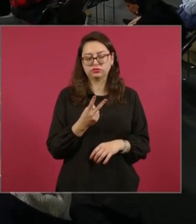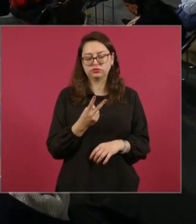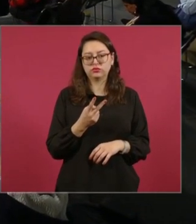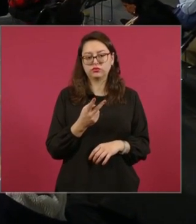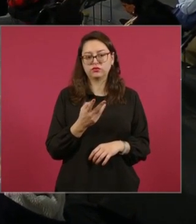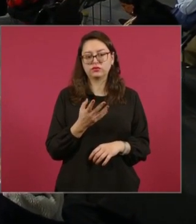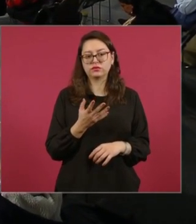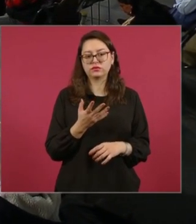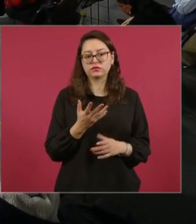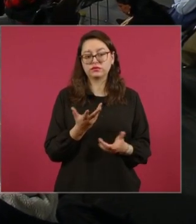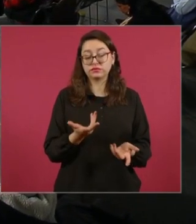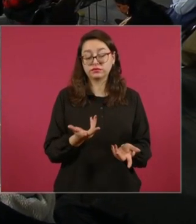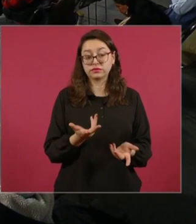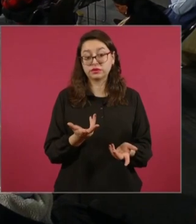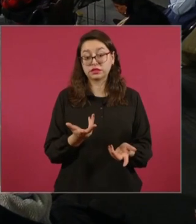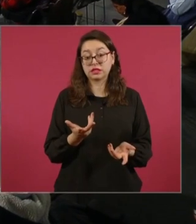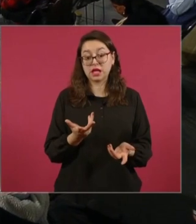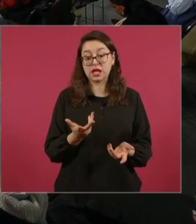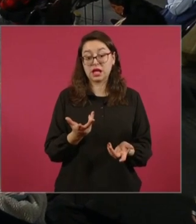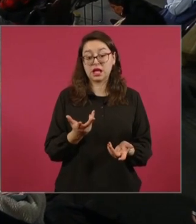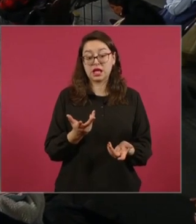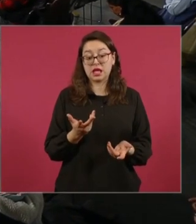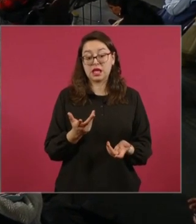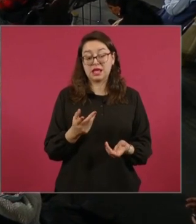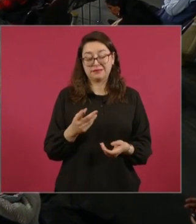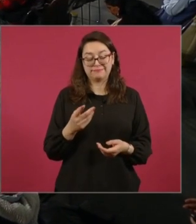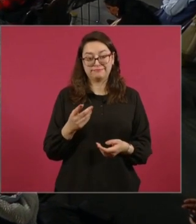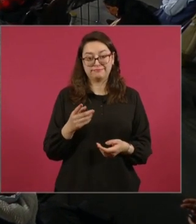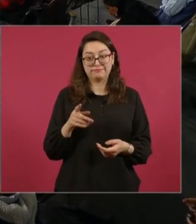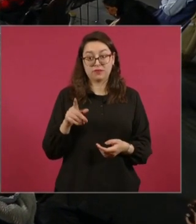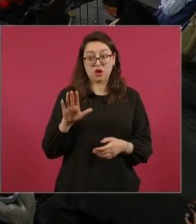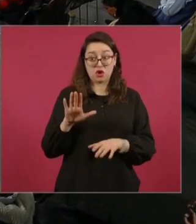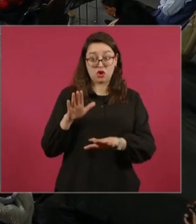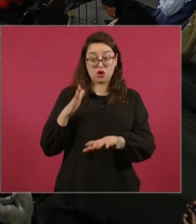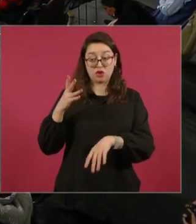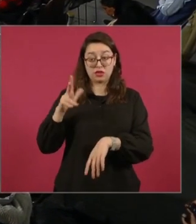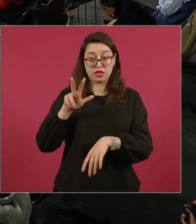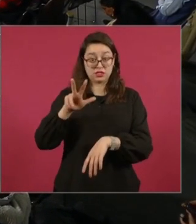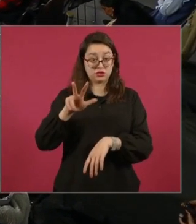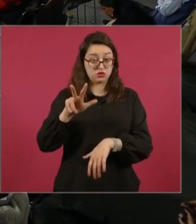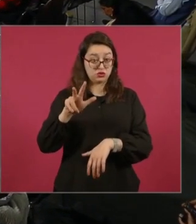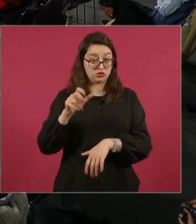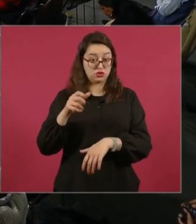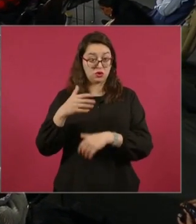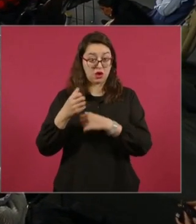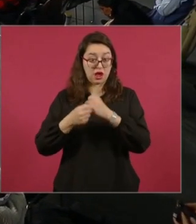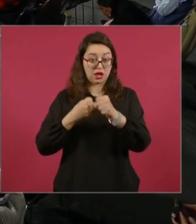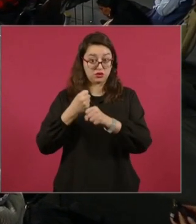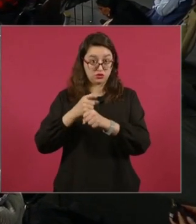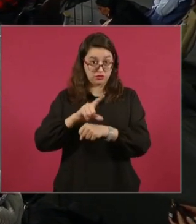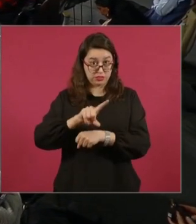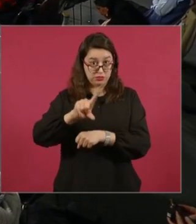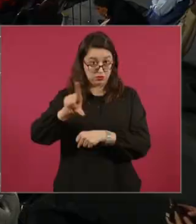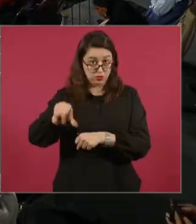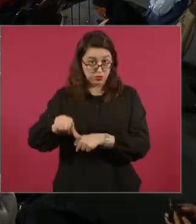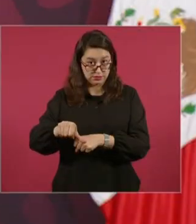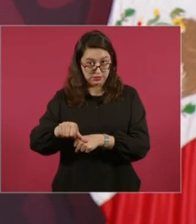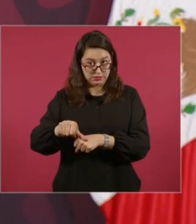Francisco I. Madero convocara al pueblo a tomar las armas en contra de Porfirio Díaz, lo hizo Catarino